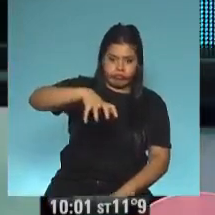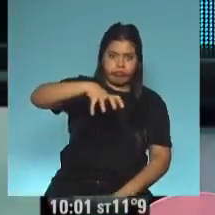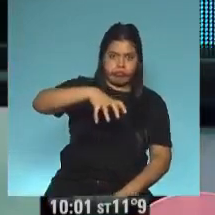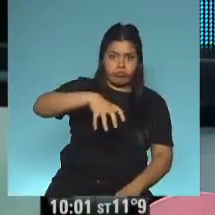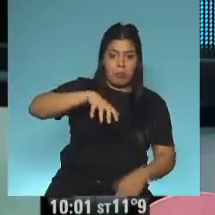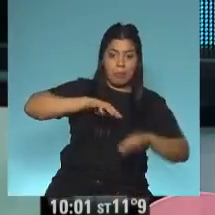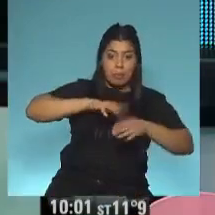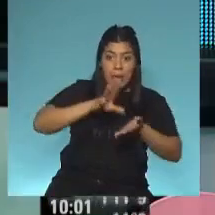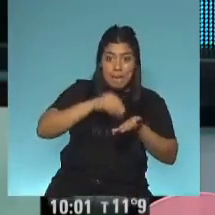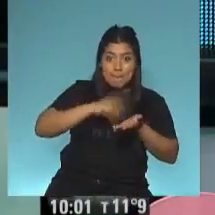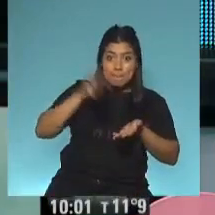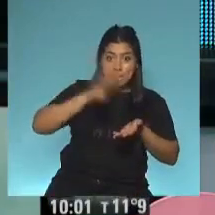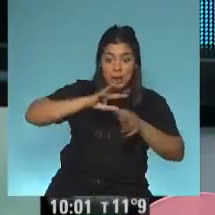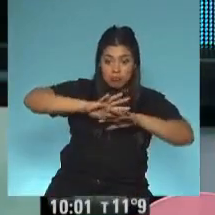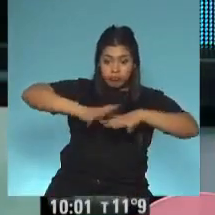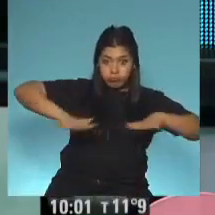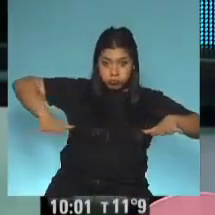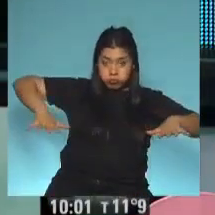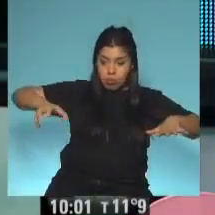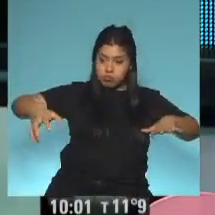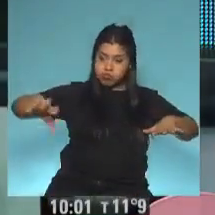podía detenerla.